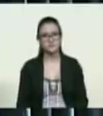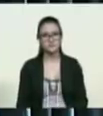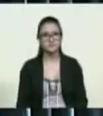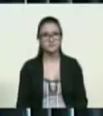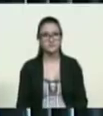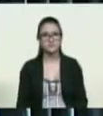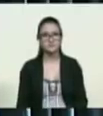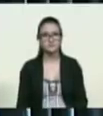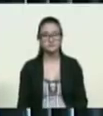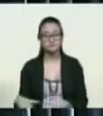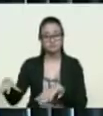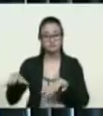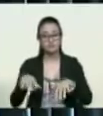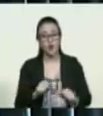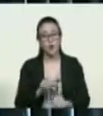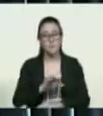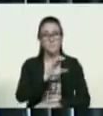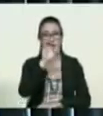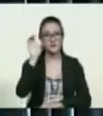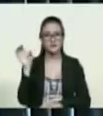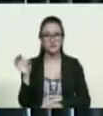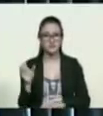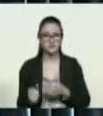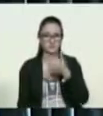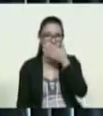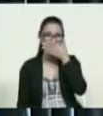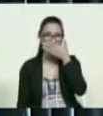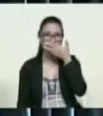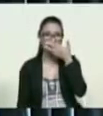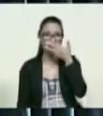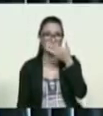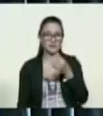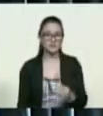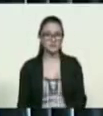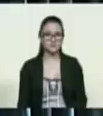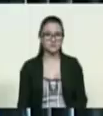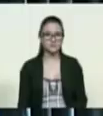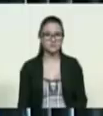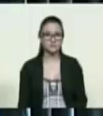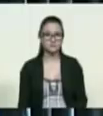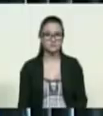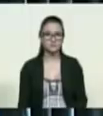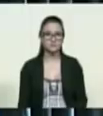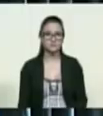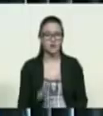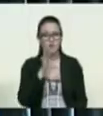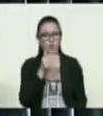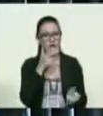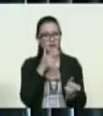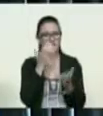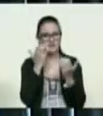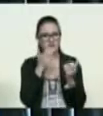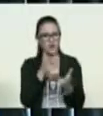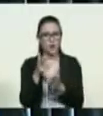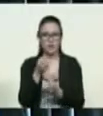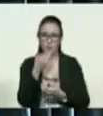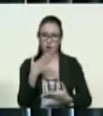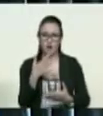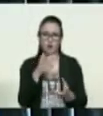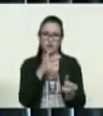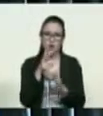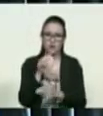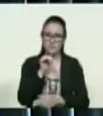son invasiones de países, son guerras fratricidas. No puede haber terroristas buenos y terroristas malos.